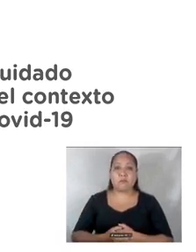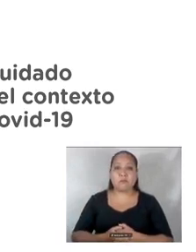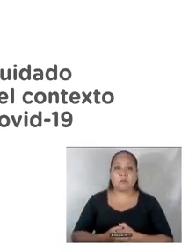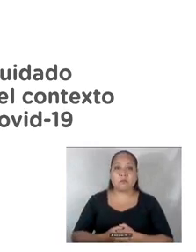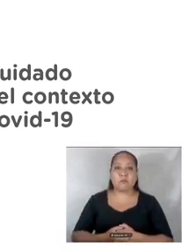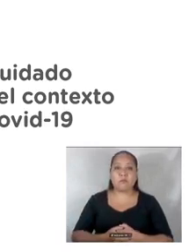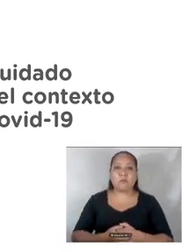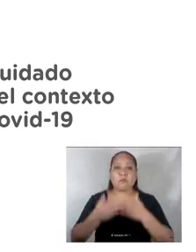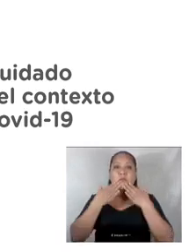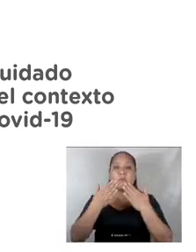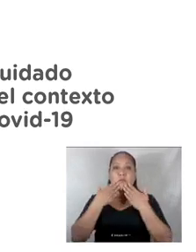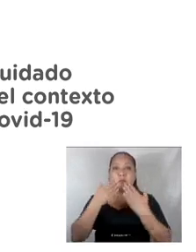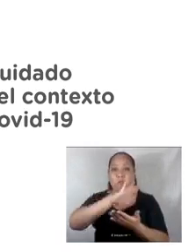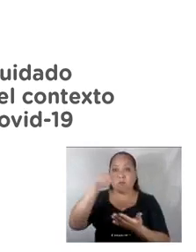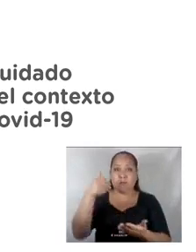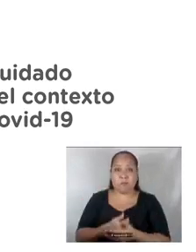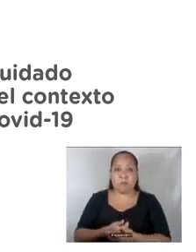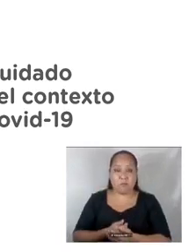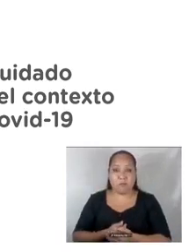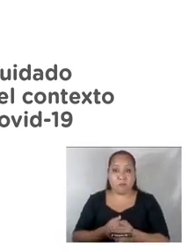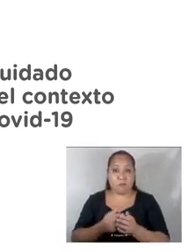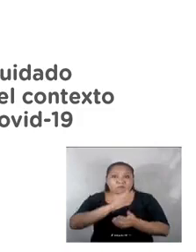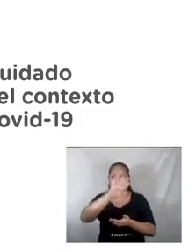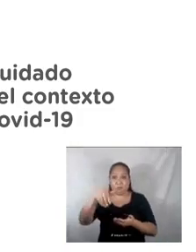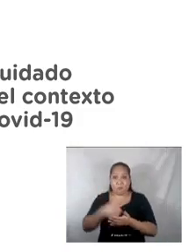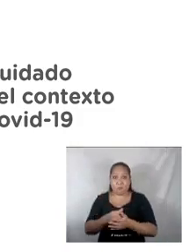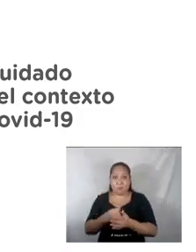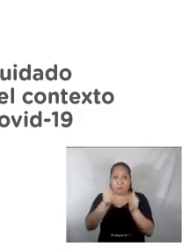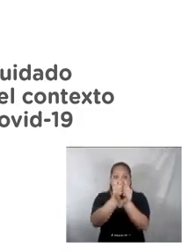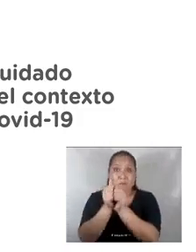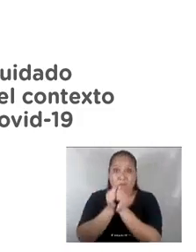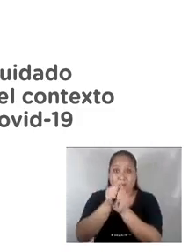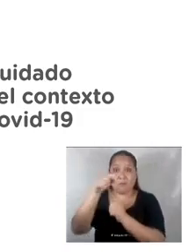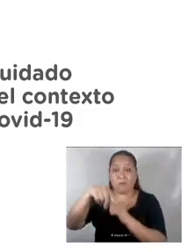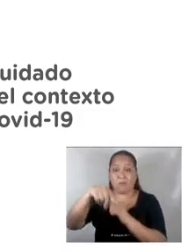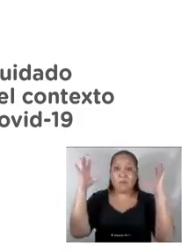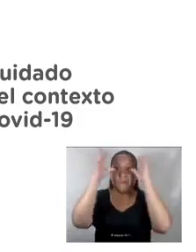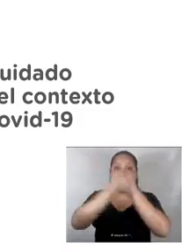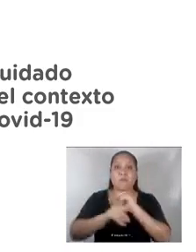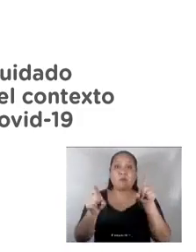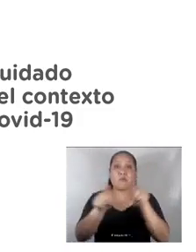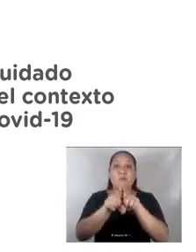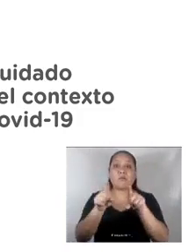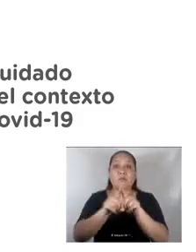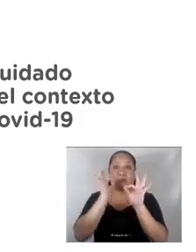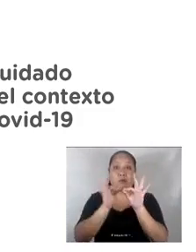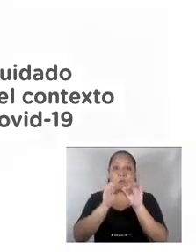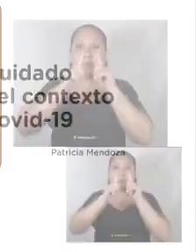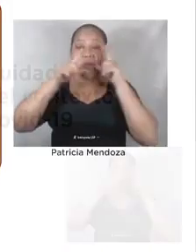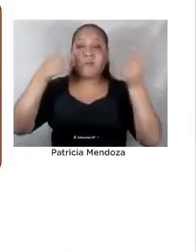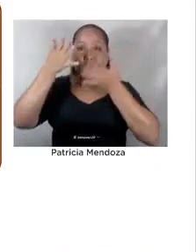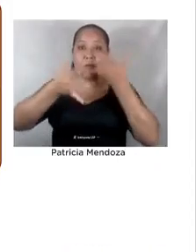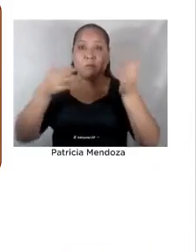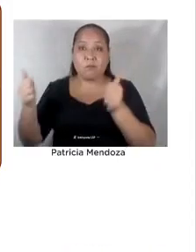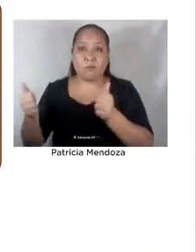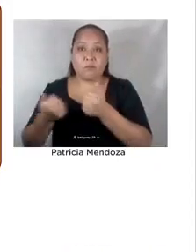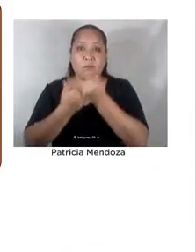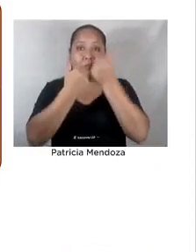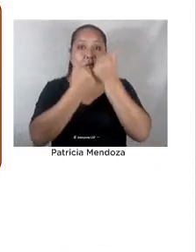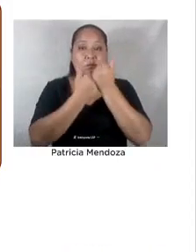Muchas gracias a todos, a todas por acompañarnos esta noche, a también los intérpretes de señas que han estado con